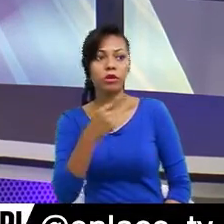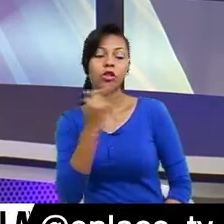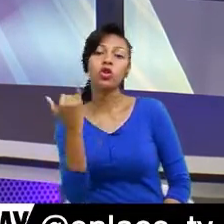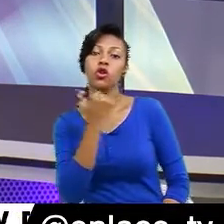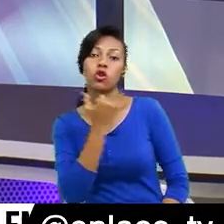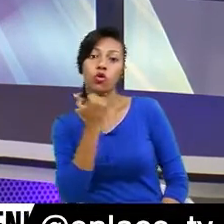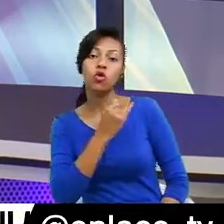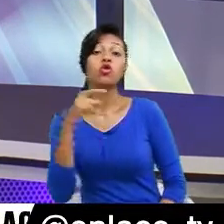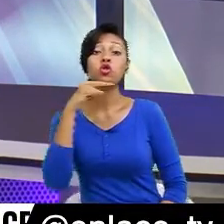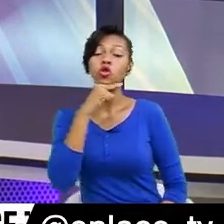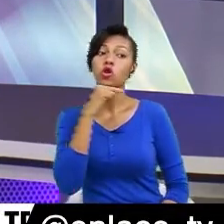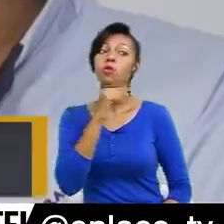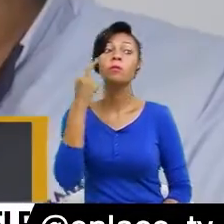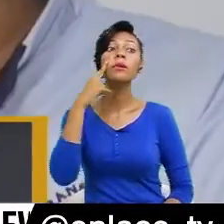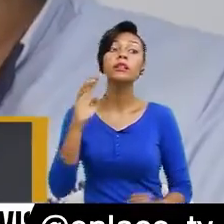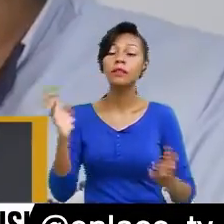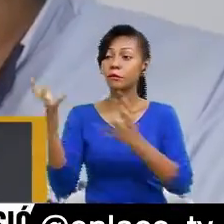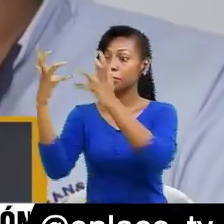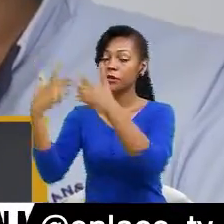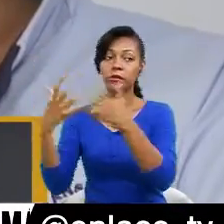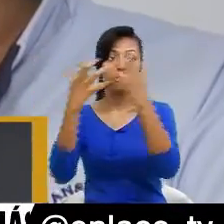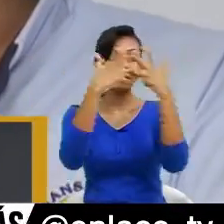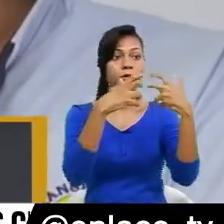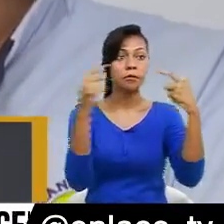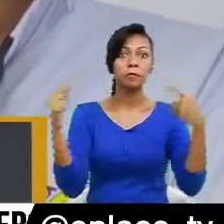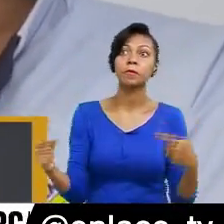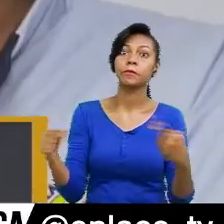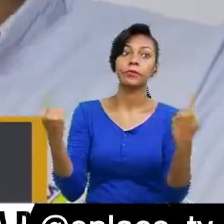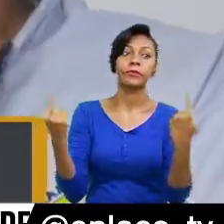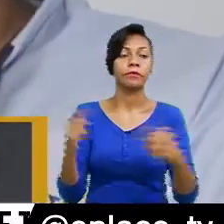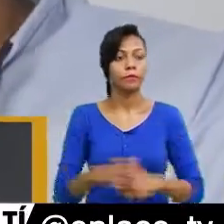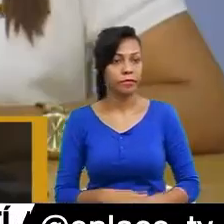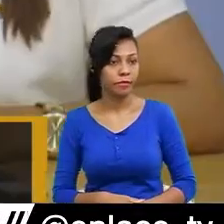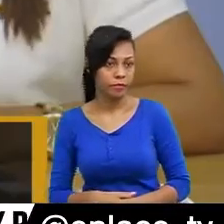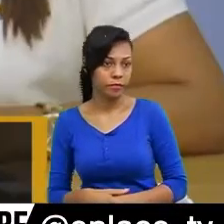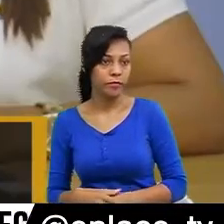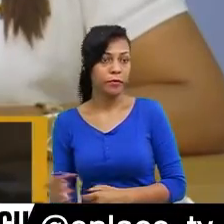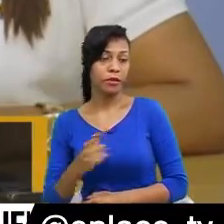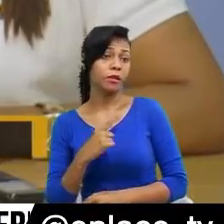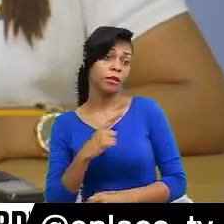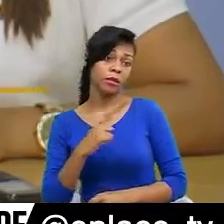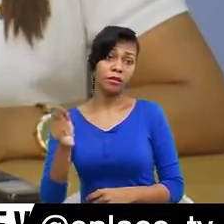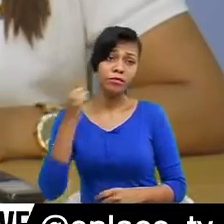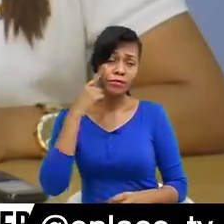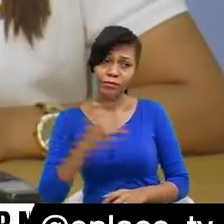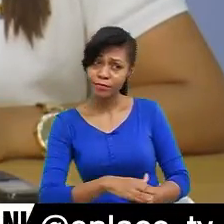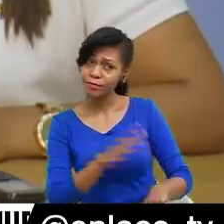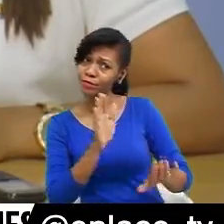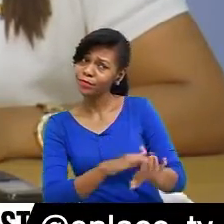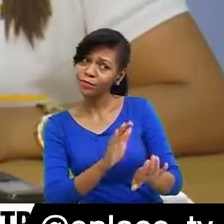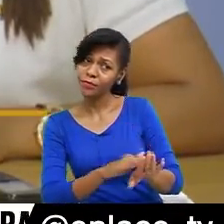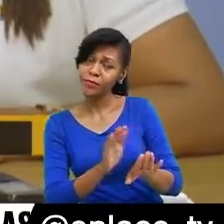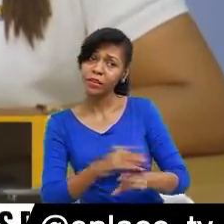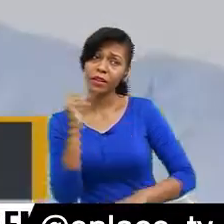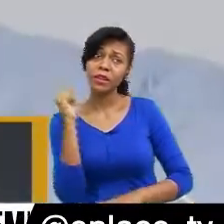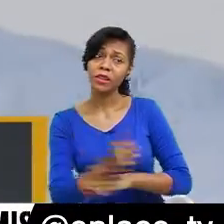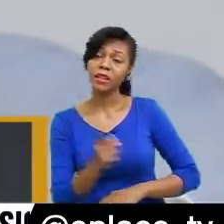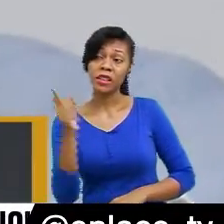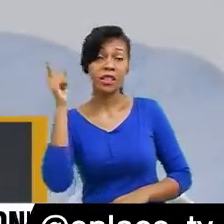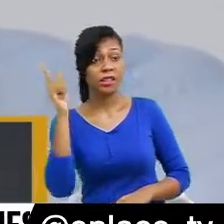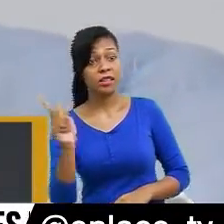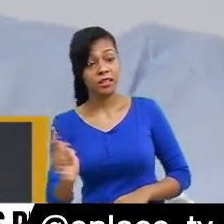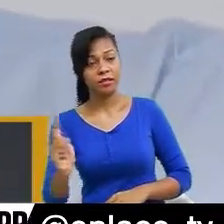ciudad. Según el afectado, todo empezó luego de que él liderara algunas denuncias sobre posibles irregularidades adelantadas